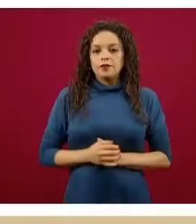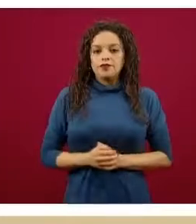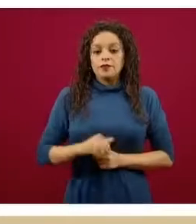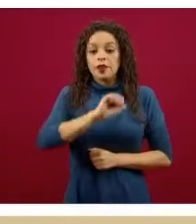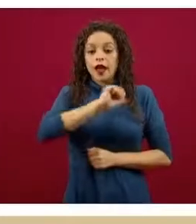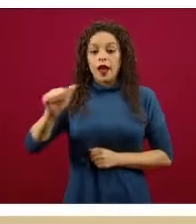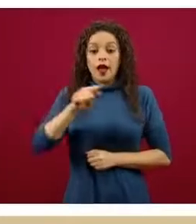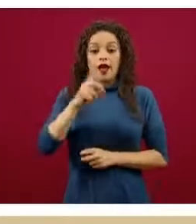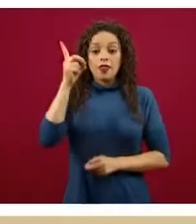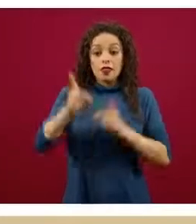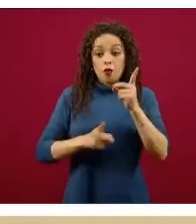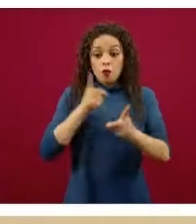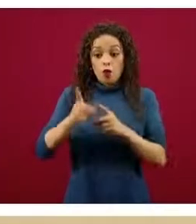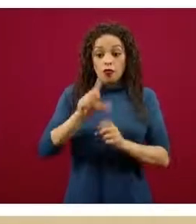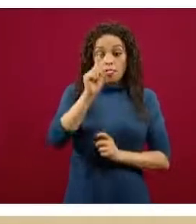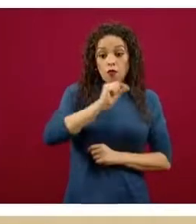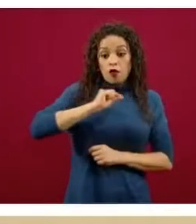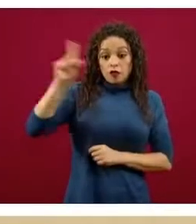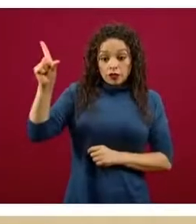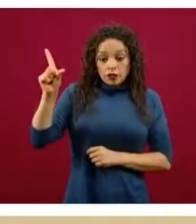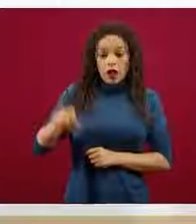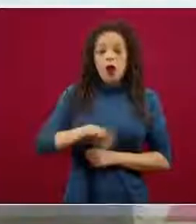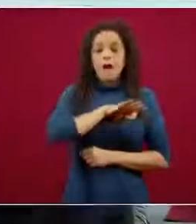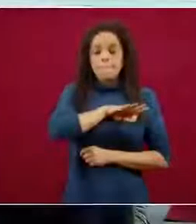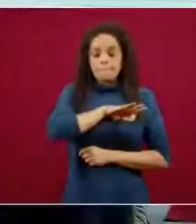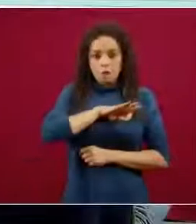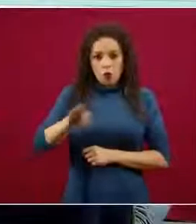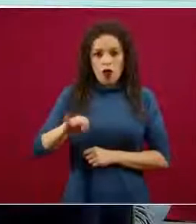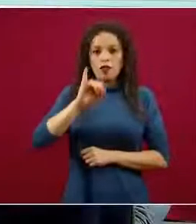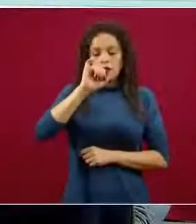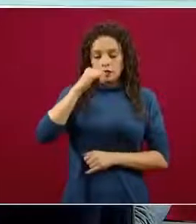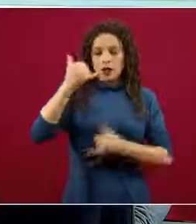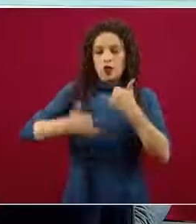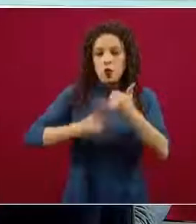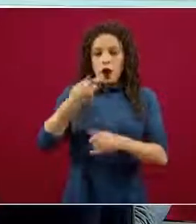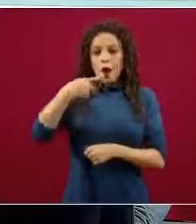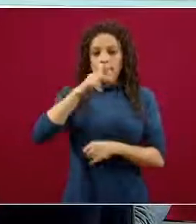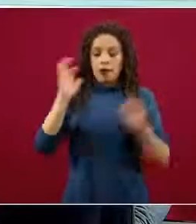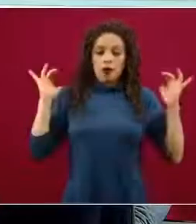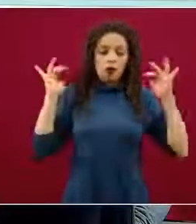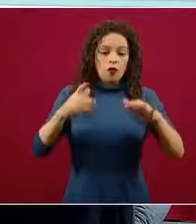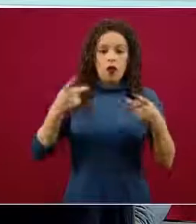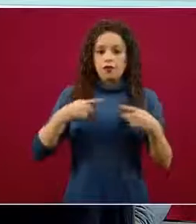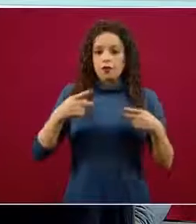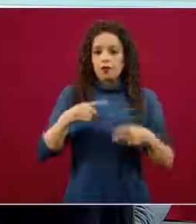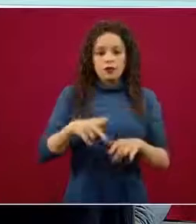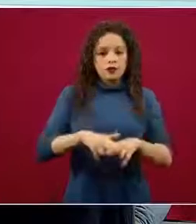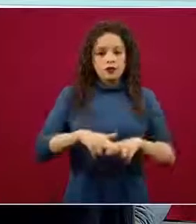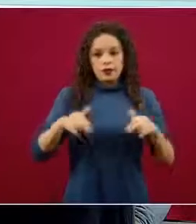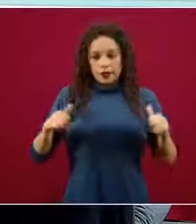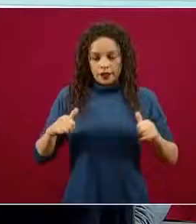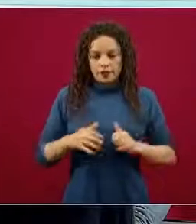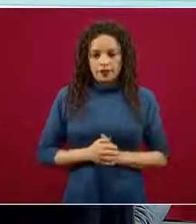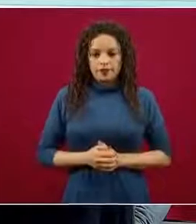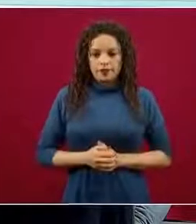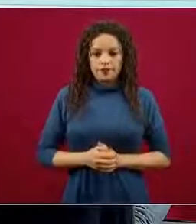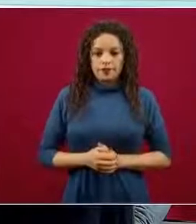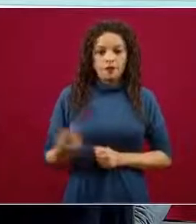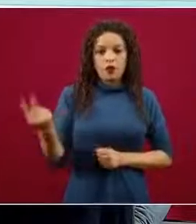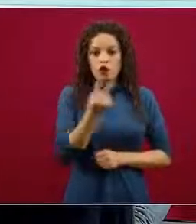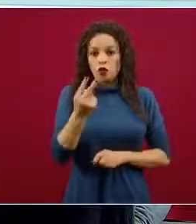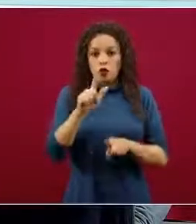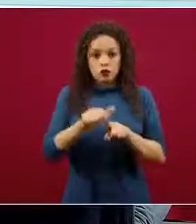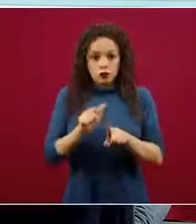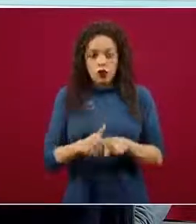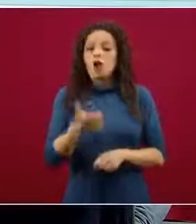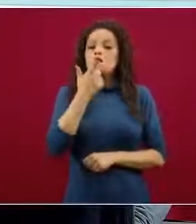Deportes profesionales se pueden jugar a puerta cerrada durante estos dos colores del semáforo. La siguiente,